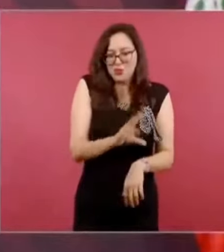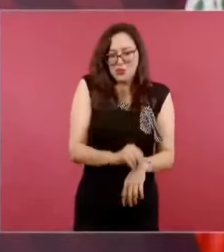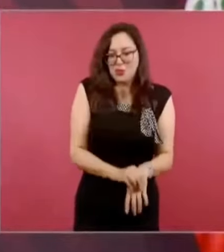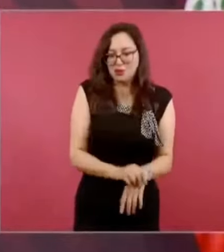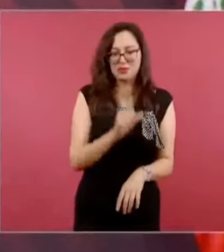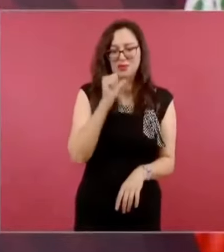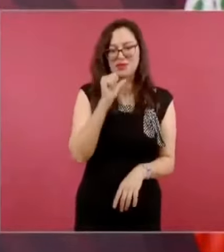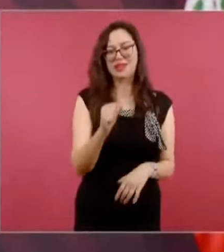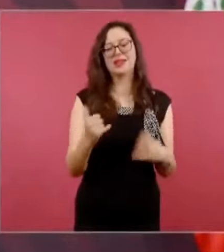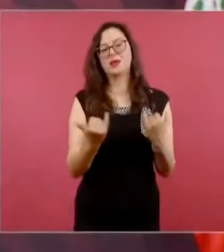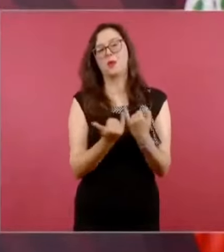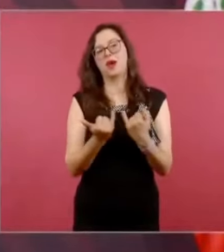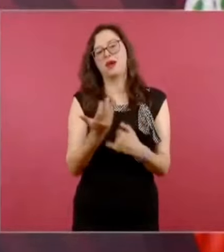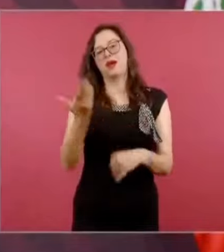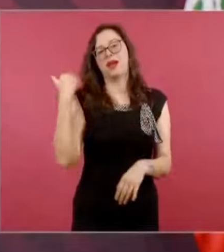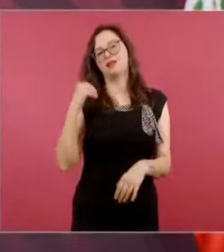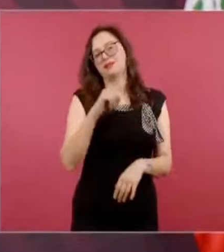Clinton,